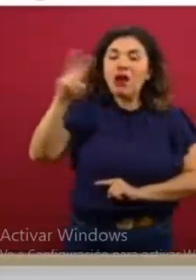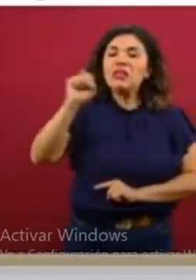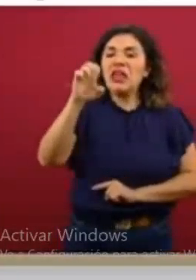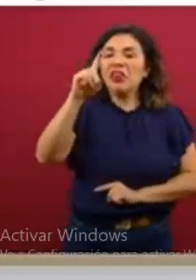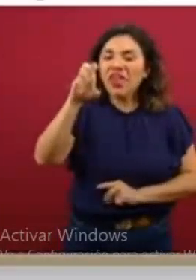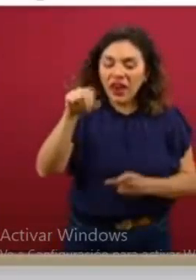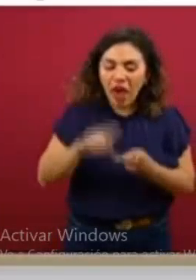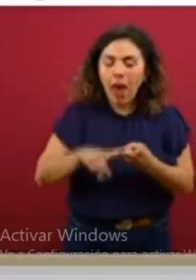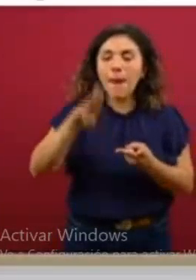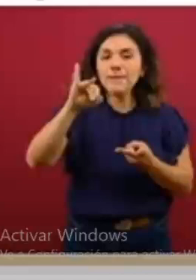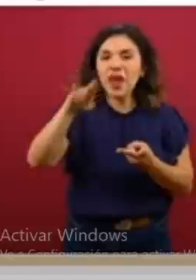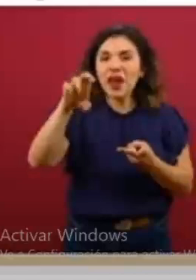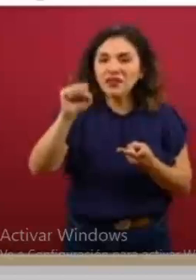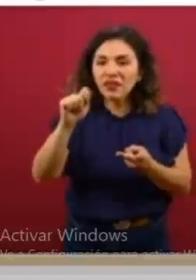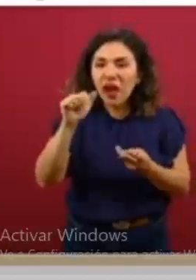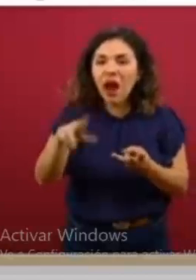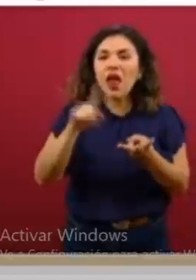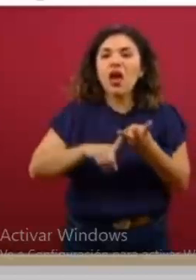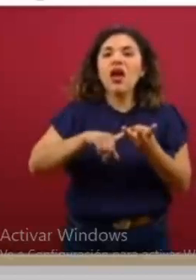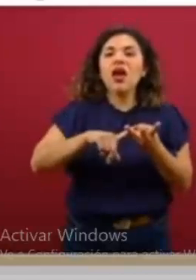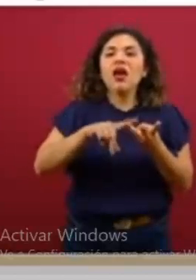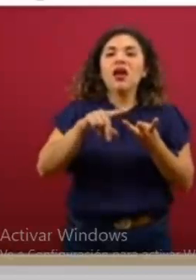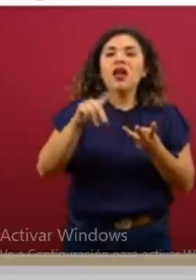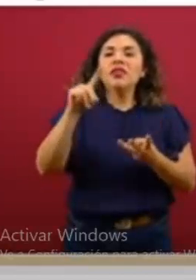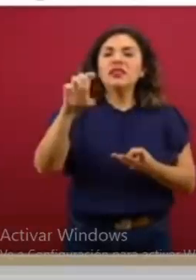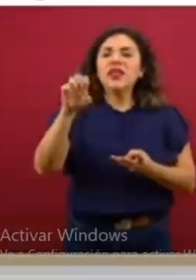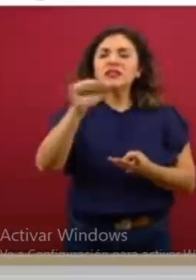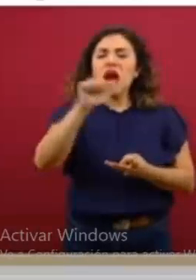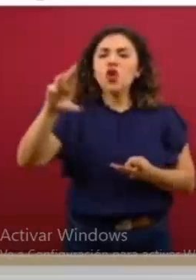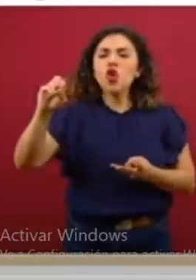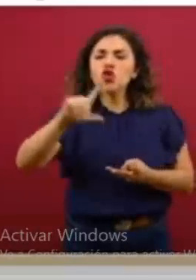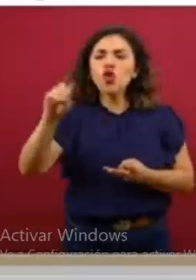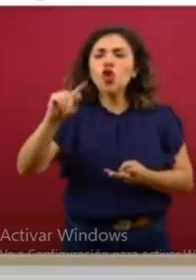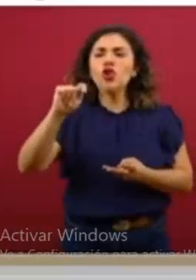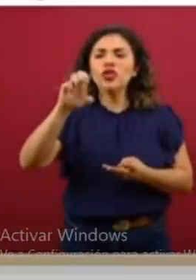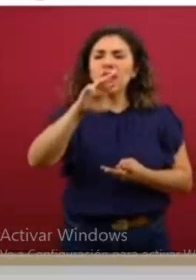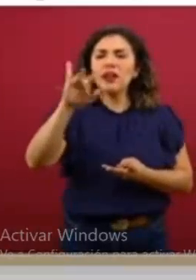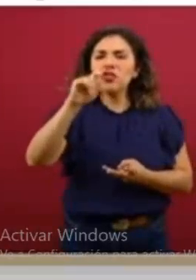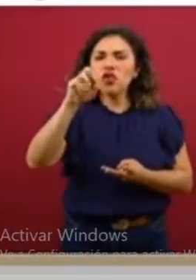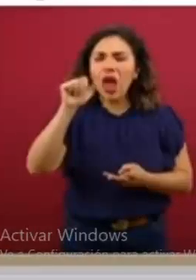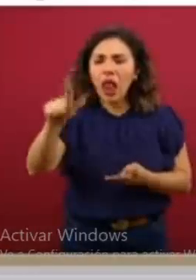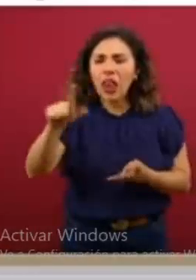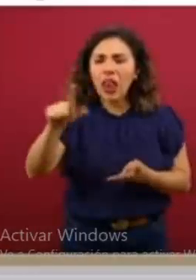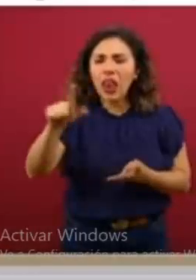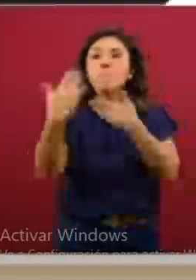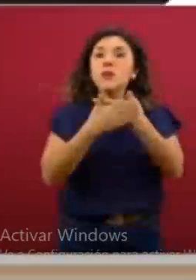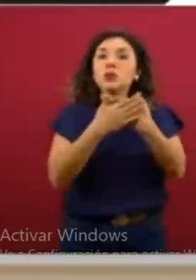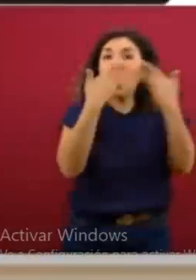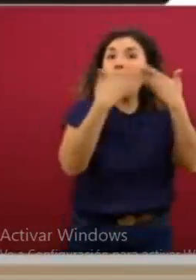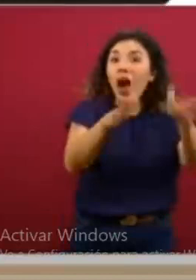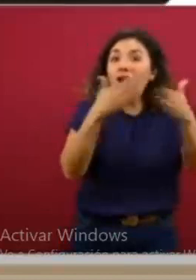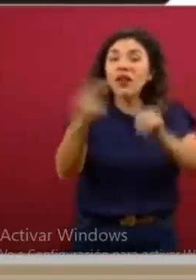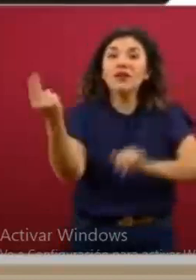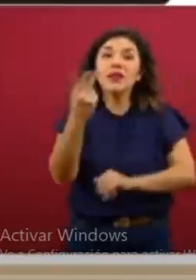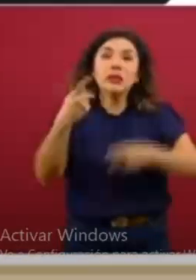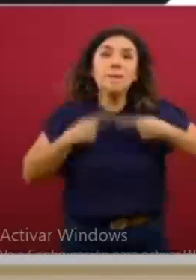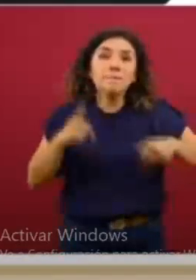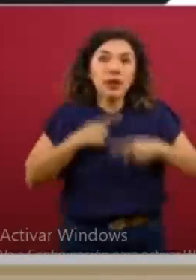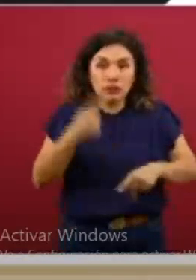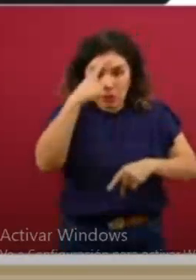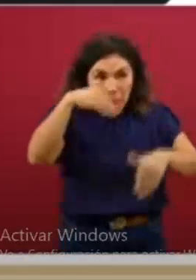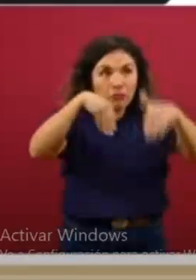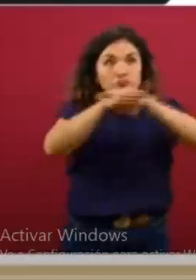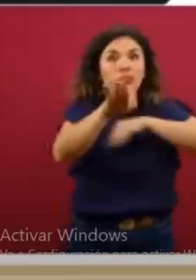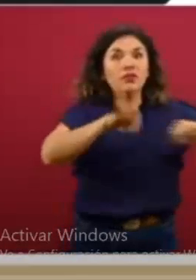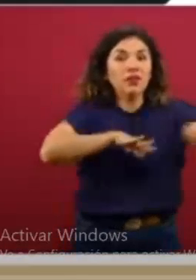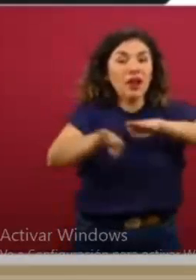SEDENA, Bienestar, la Secretaría de Desarrollo Agrario y Territorial y Urbano, con Banjército, con Telecom. Vamos a necesitar gente tanto para el